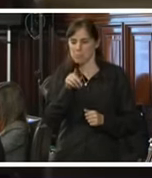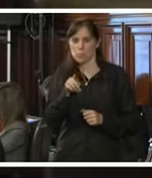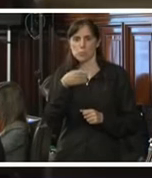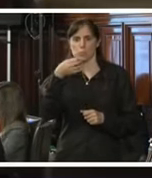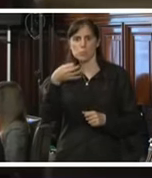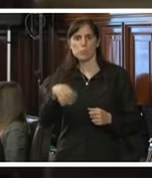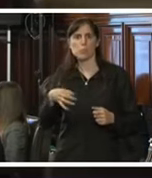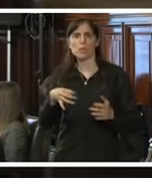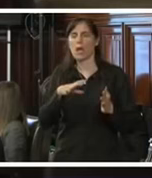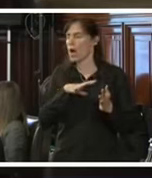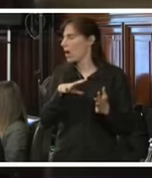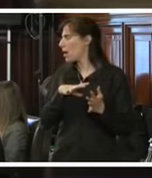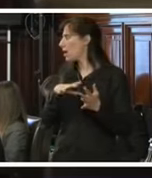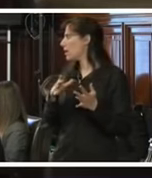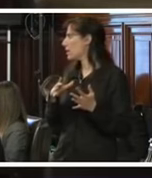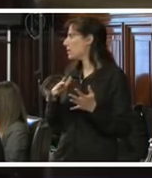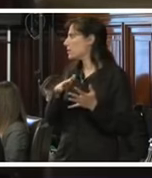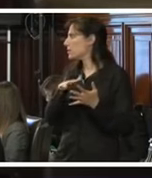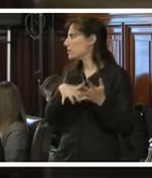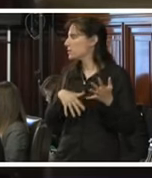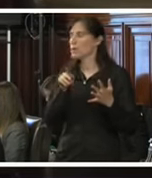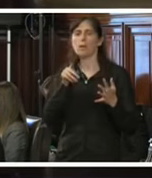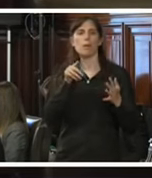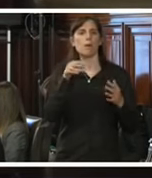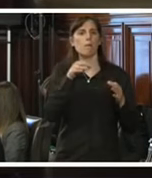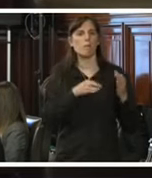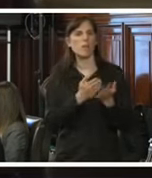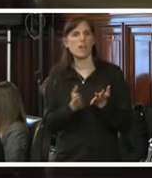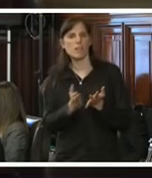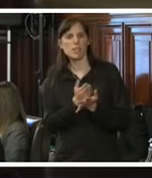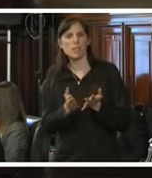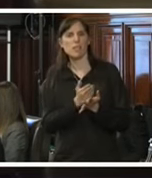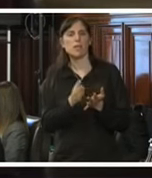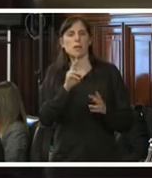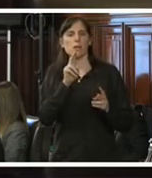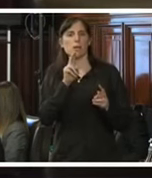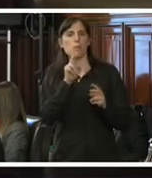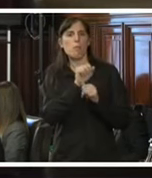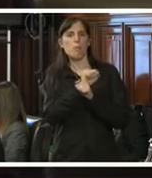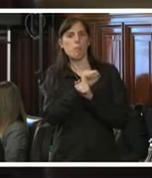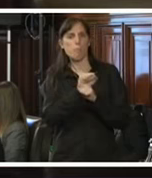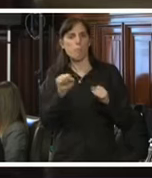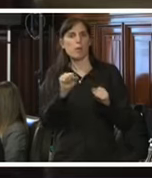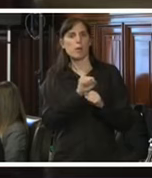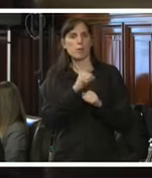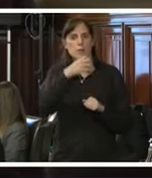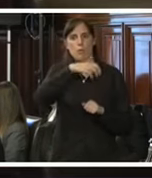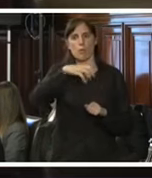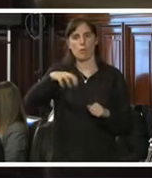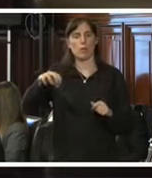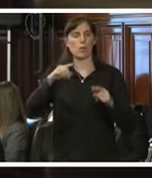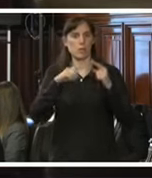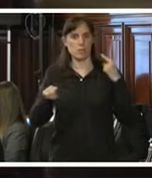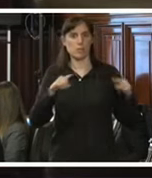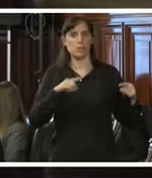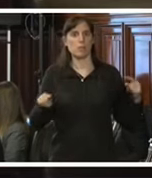aplicándose criterios previamente establecidos, a fin de evitar la discrecionalidad de las personas u órganos que intervienen en la selección,